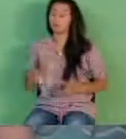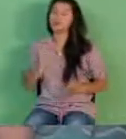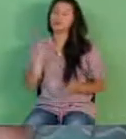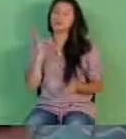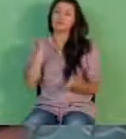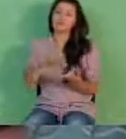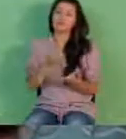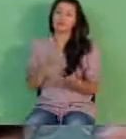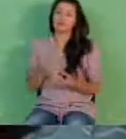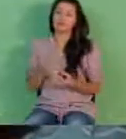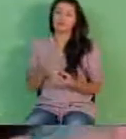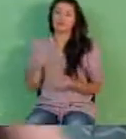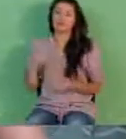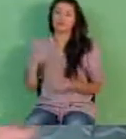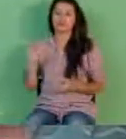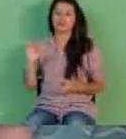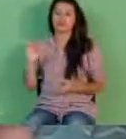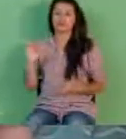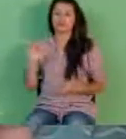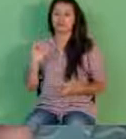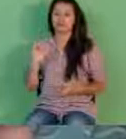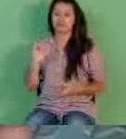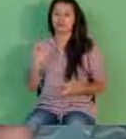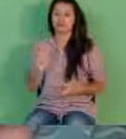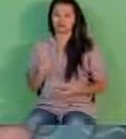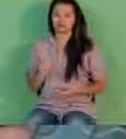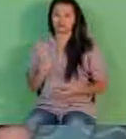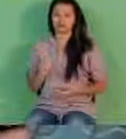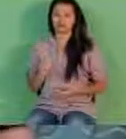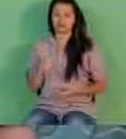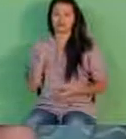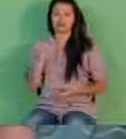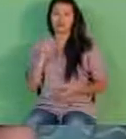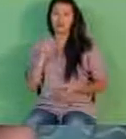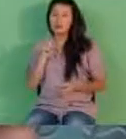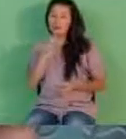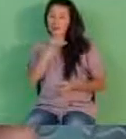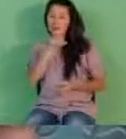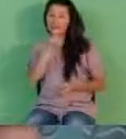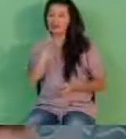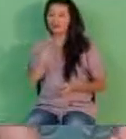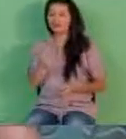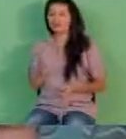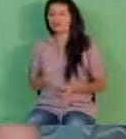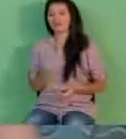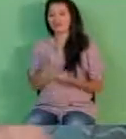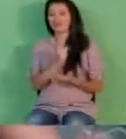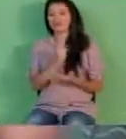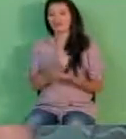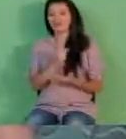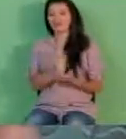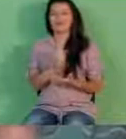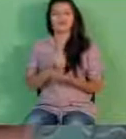porque el niño tenía dolor de estómago y ella lo diagnosticó con dijo ella lombrices Entonces le machacó